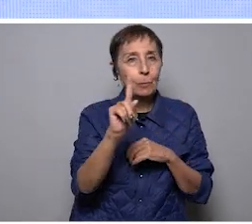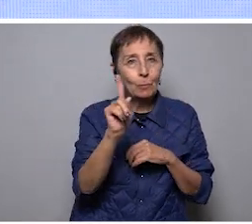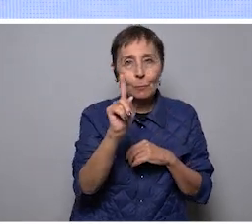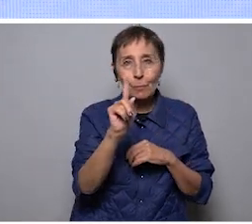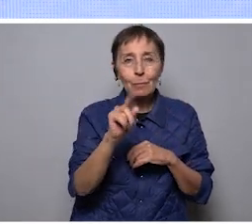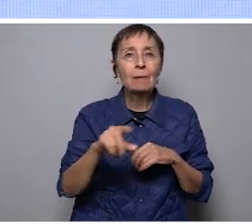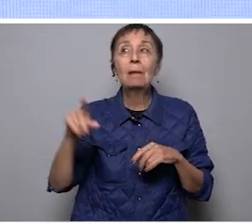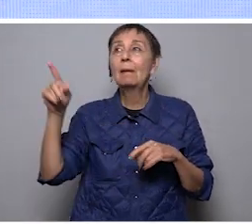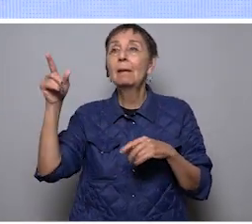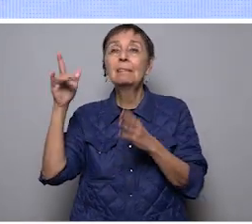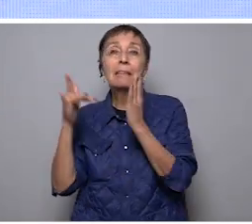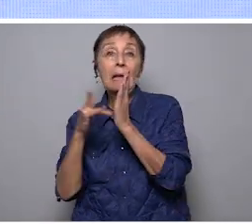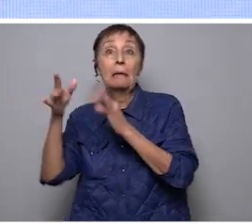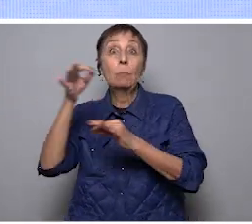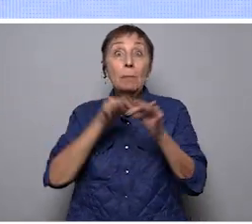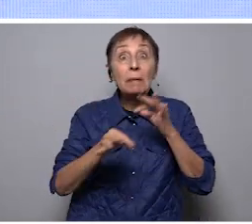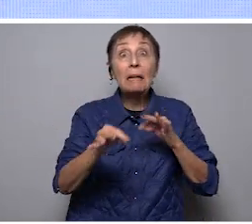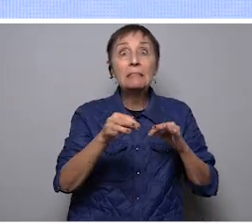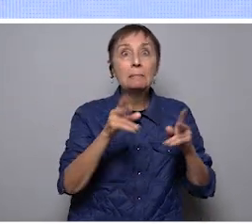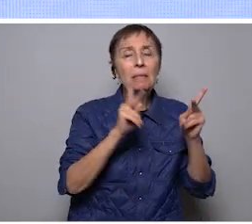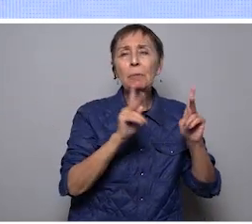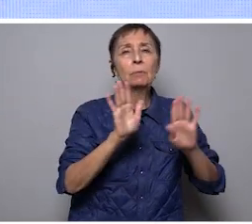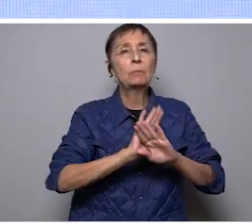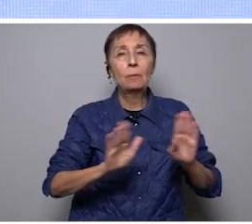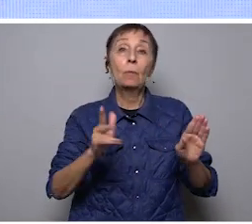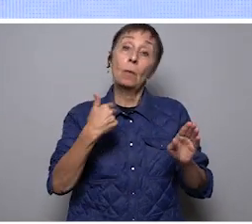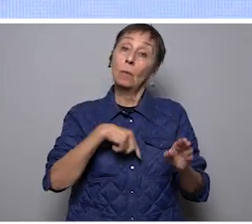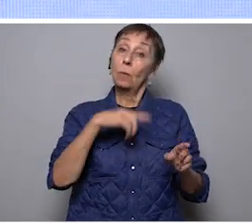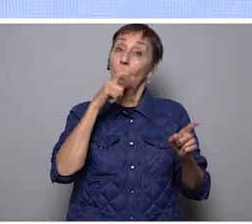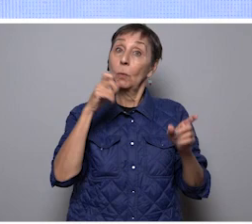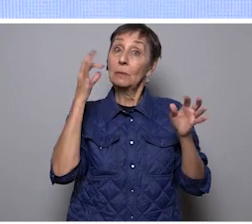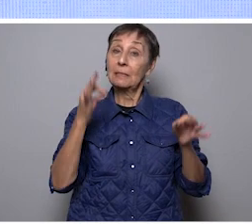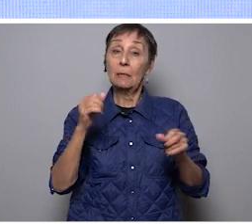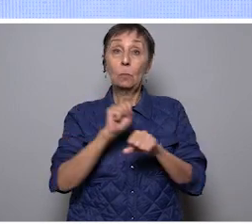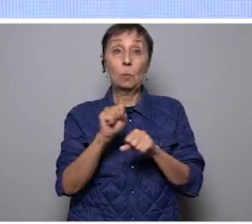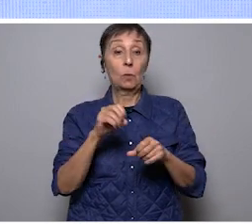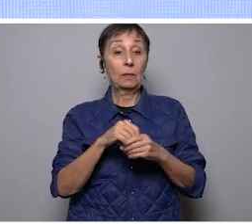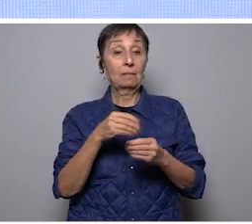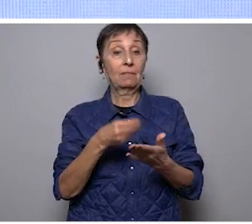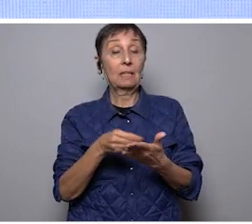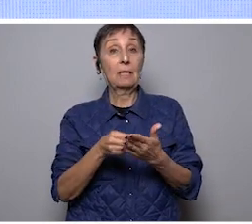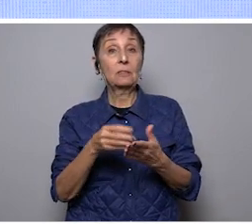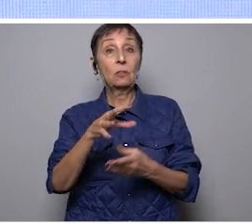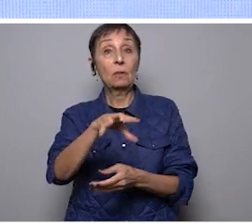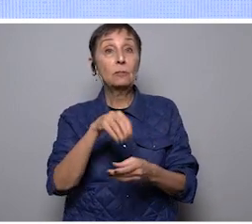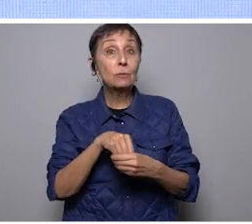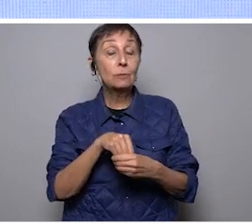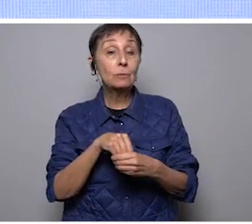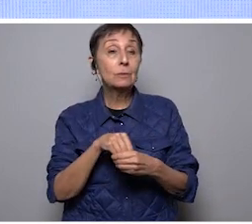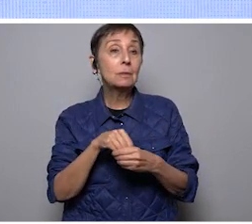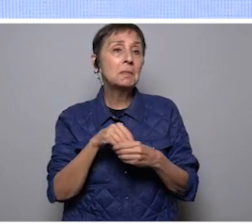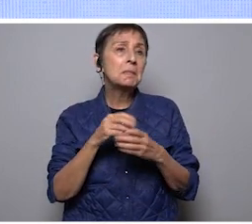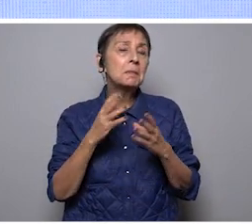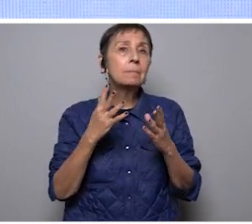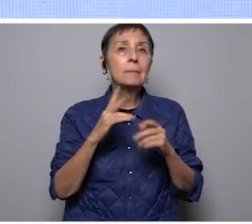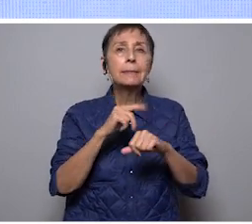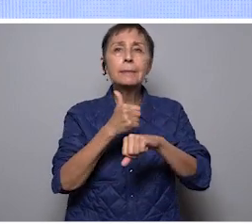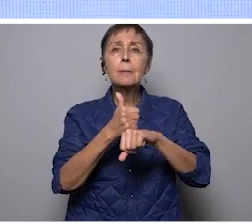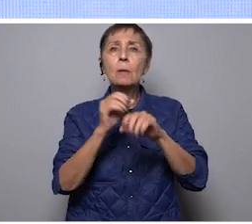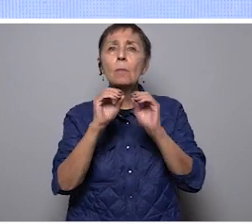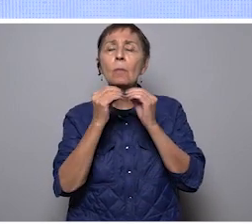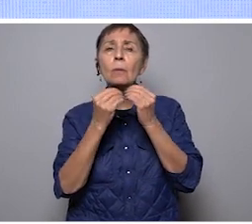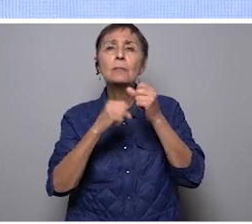trabajar en inclusión financiera desde la creación de estructuras de organizaciones necesitamos comprender el desarrollo